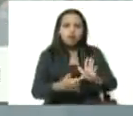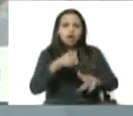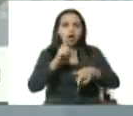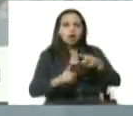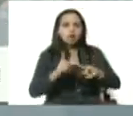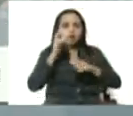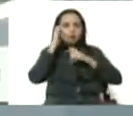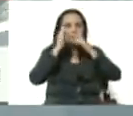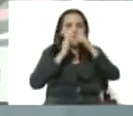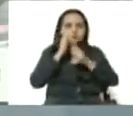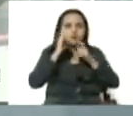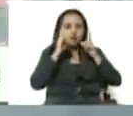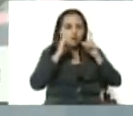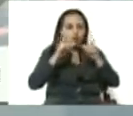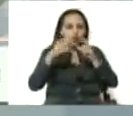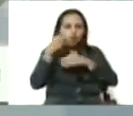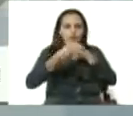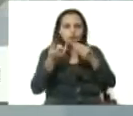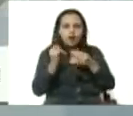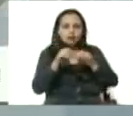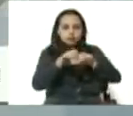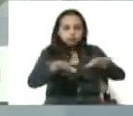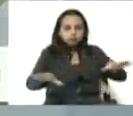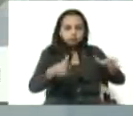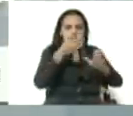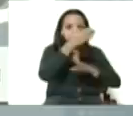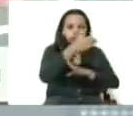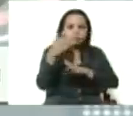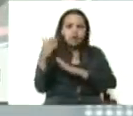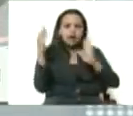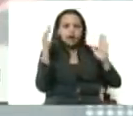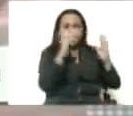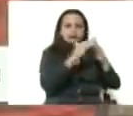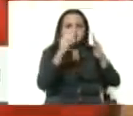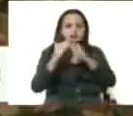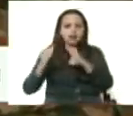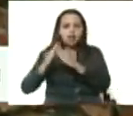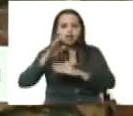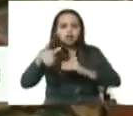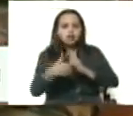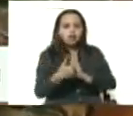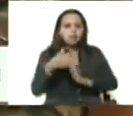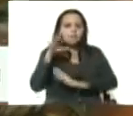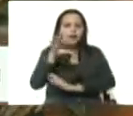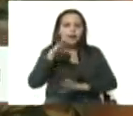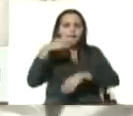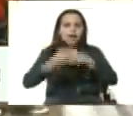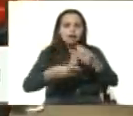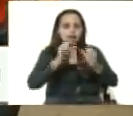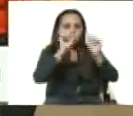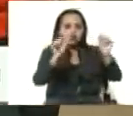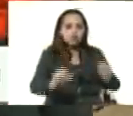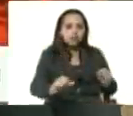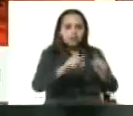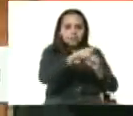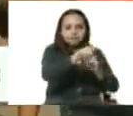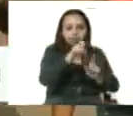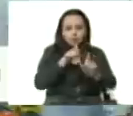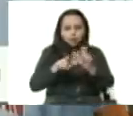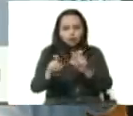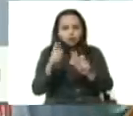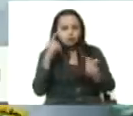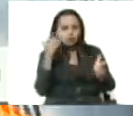cómo estamos desplegados casa por casa en todo el país, aplicando el sistema de despistaje